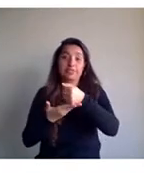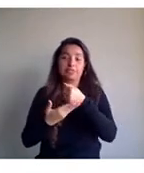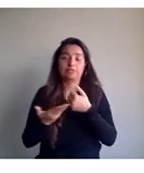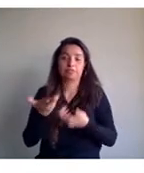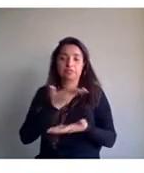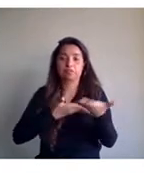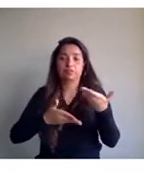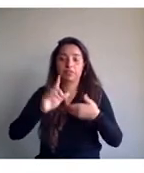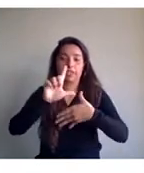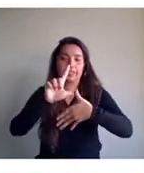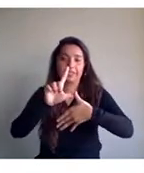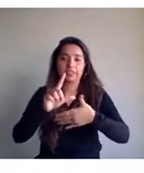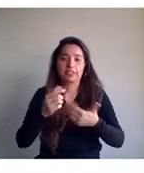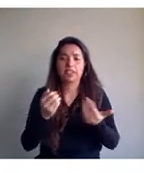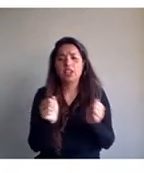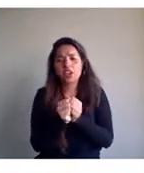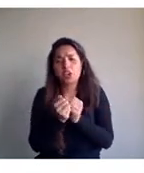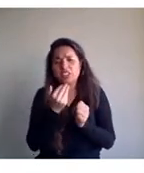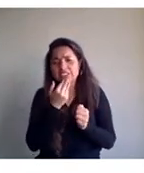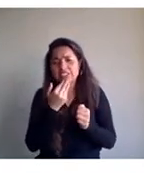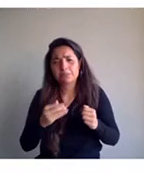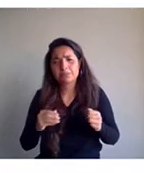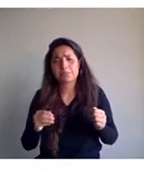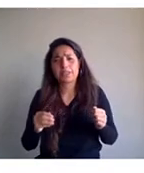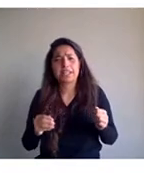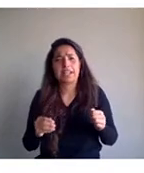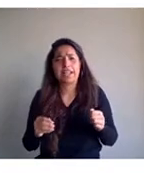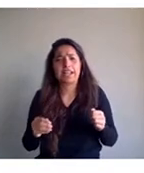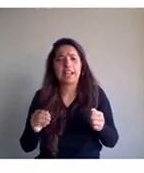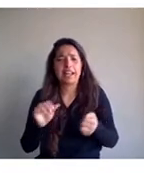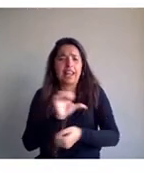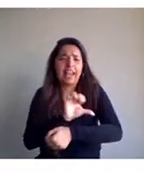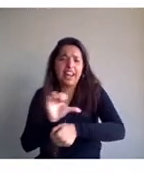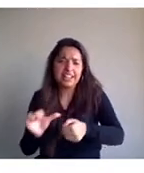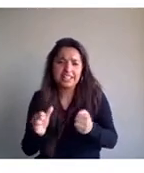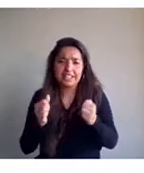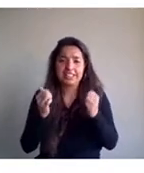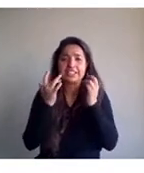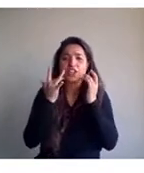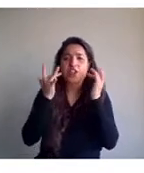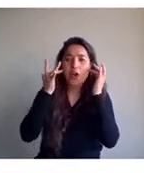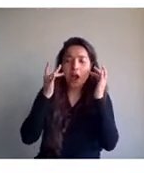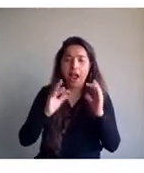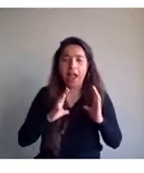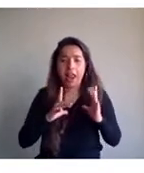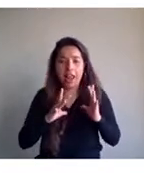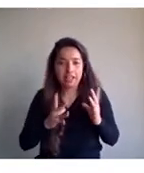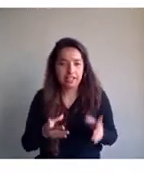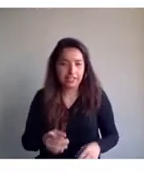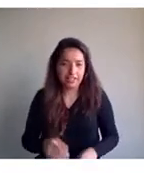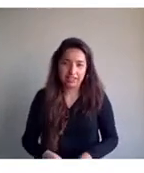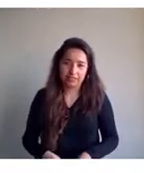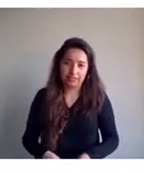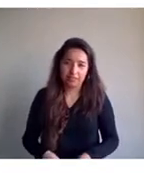la alegría además que ha caracterizado siempre haber waltz y así será